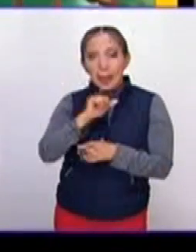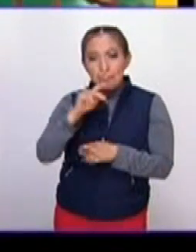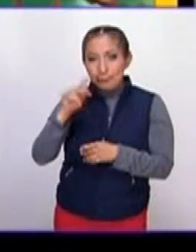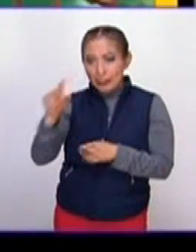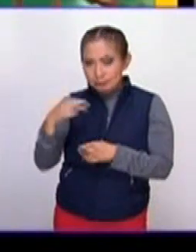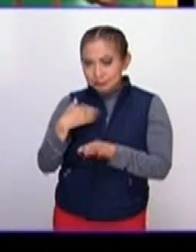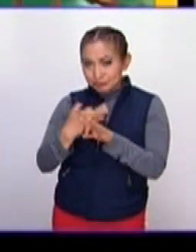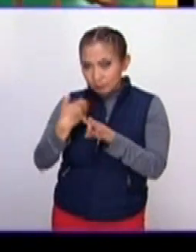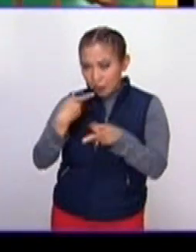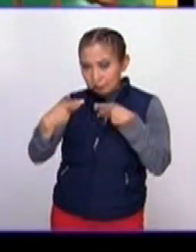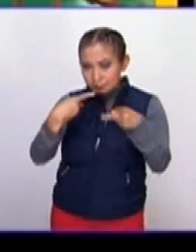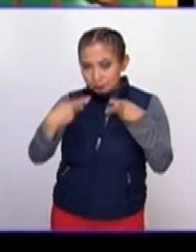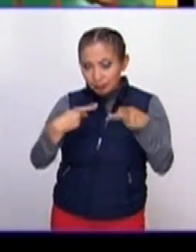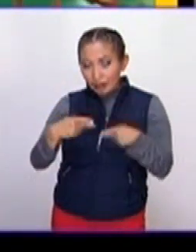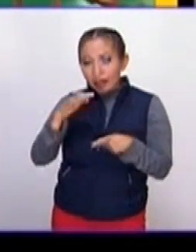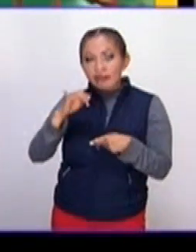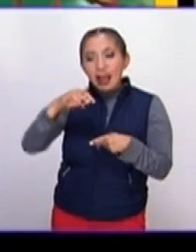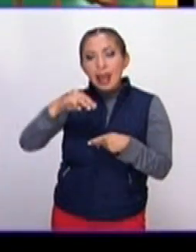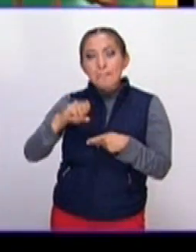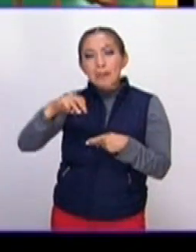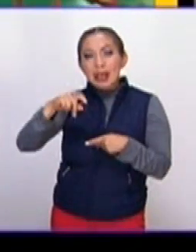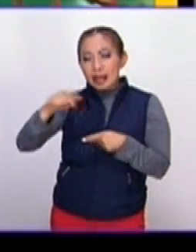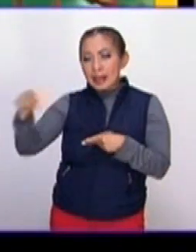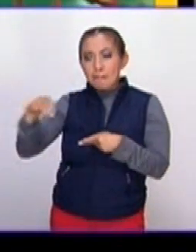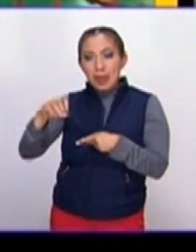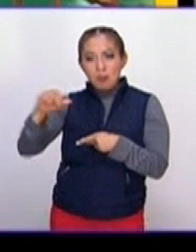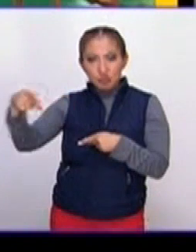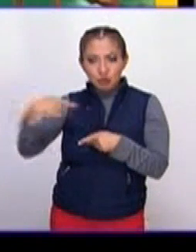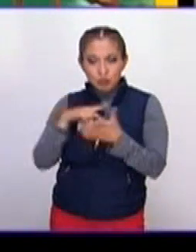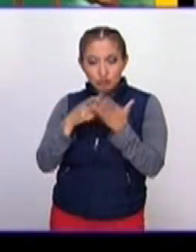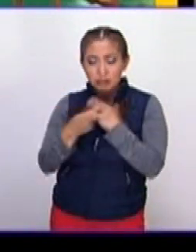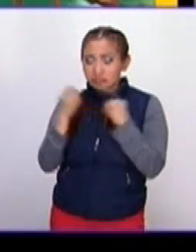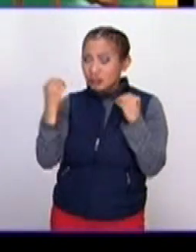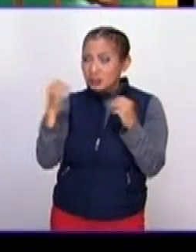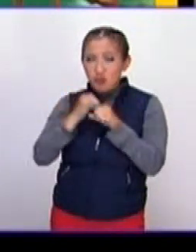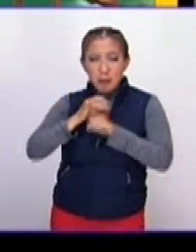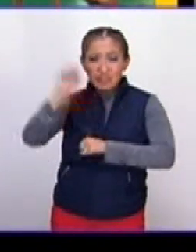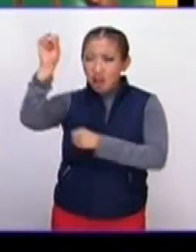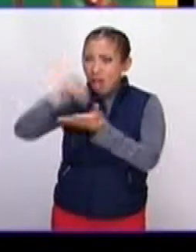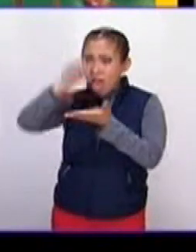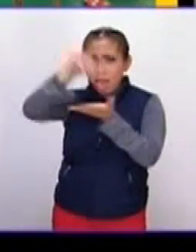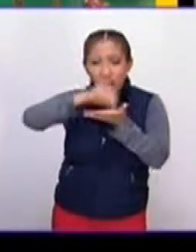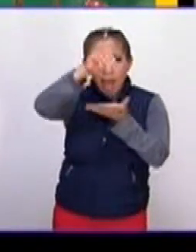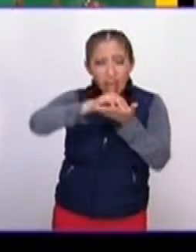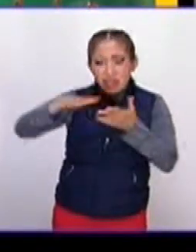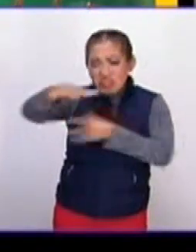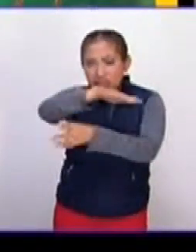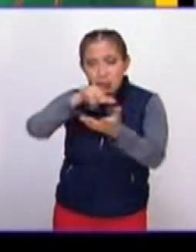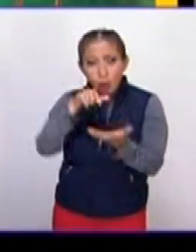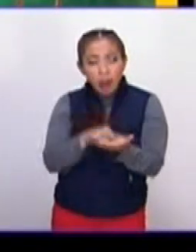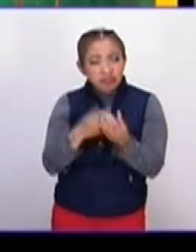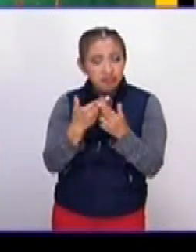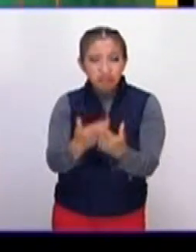que estamos desarrollando con FileMaker y con Memo en su proyecto? Son tantos los datos que uno empieza a sacar de un entorno.